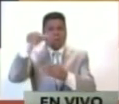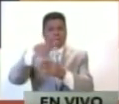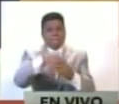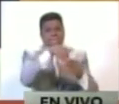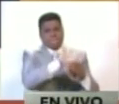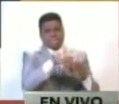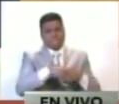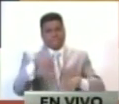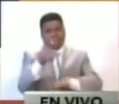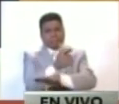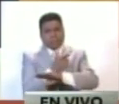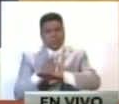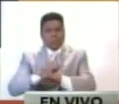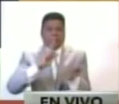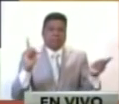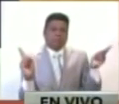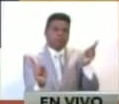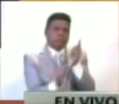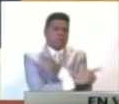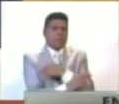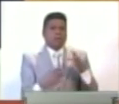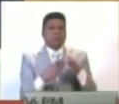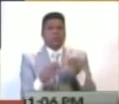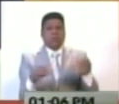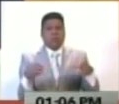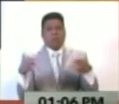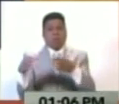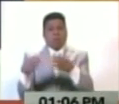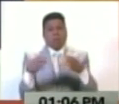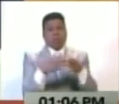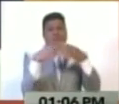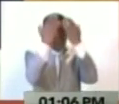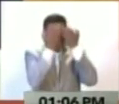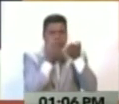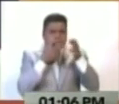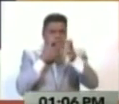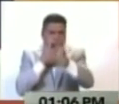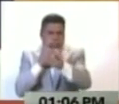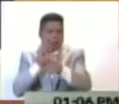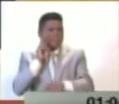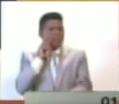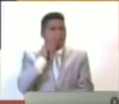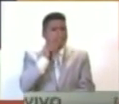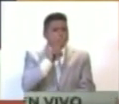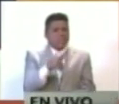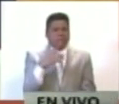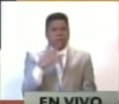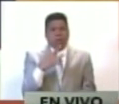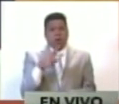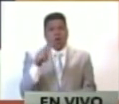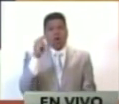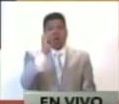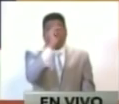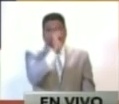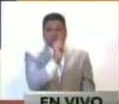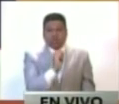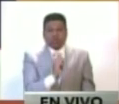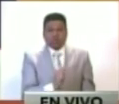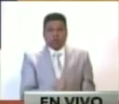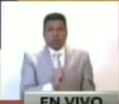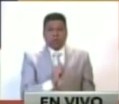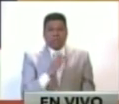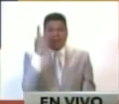pueblos, pretenden sustituirlos por organizaciones terroristas. Lo hemos visto en el norte de África, lo que significó la